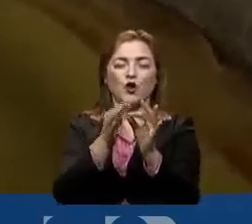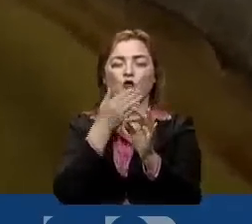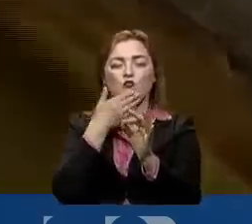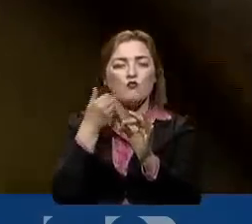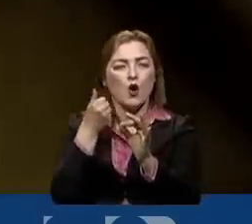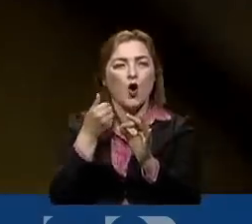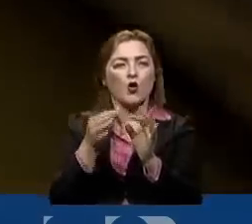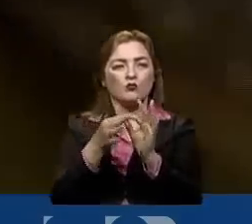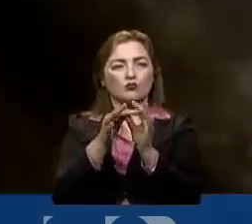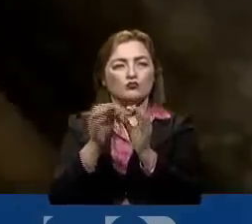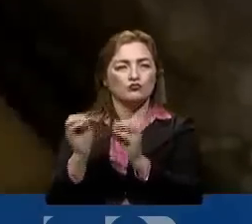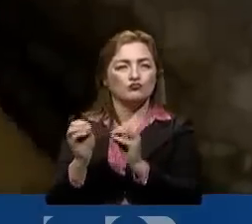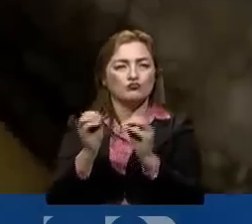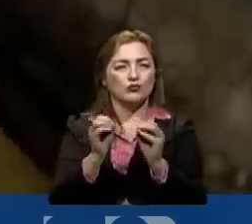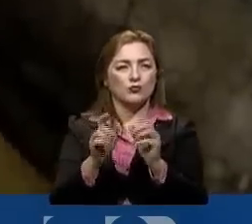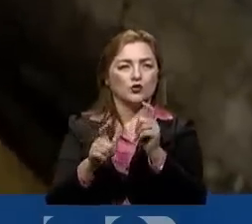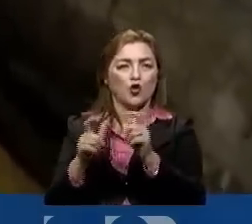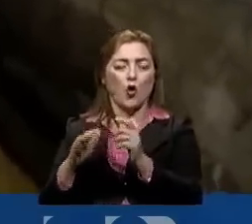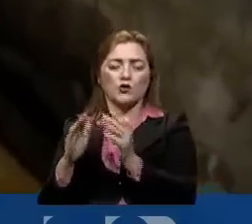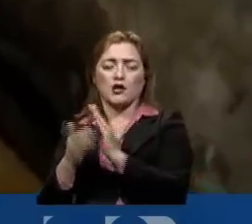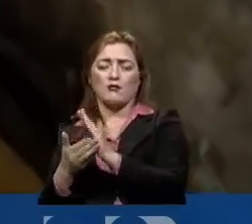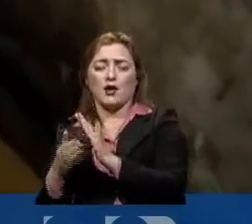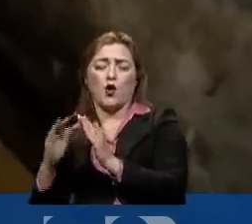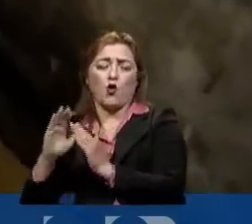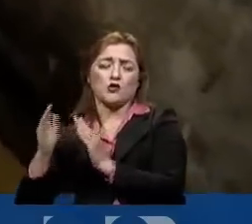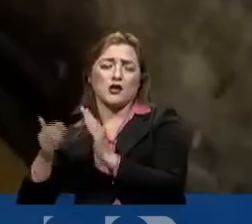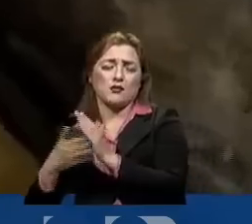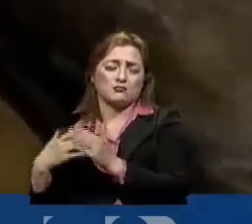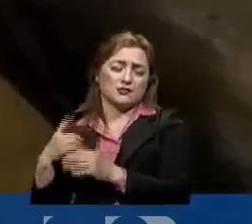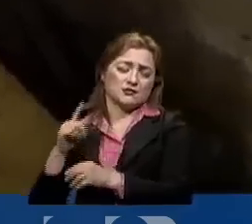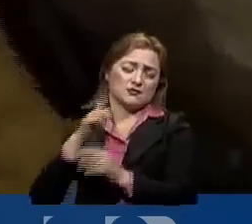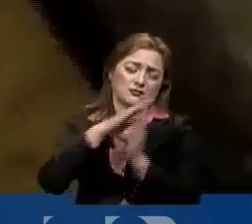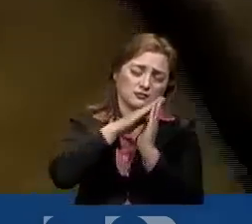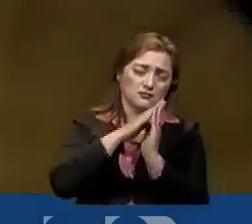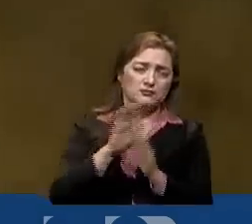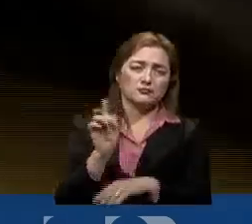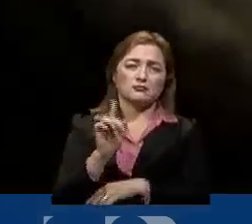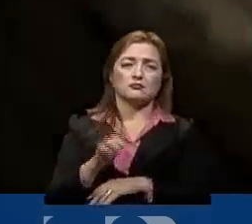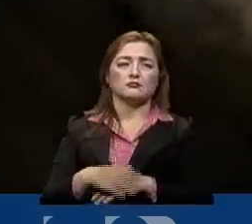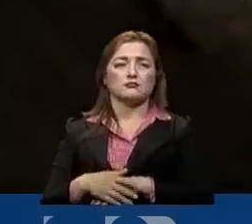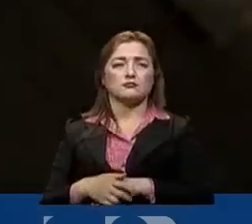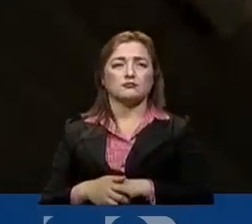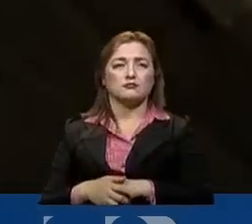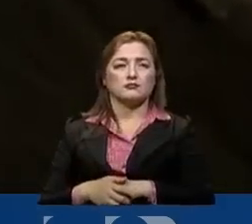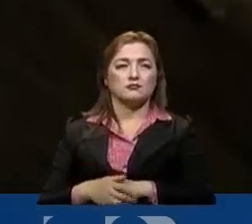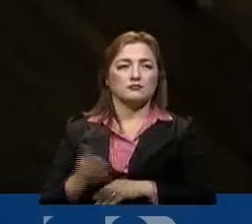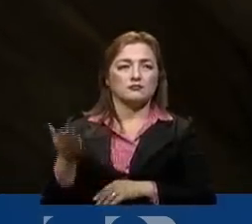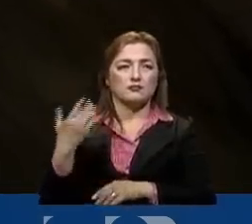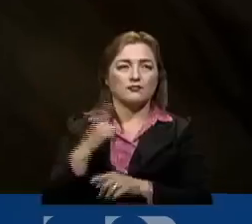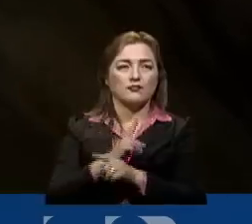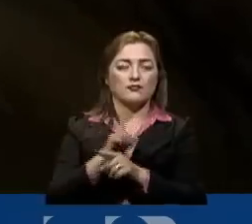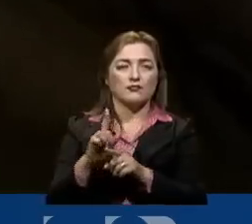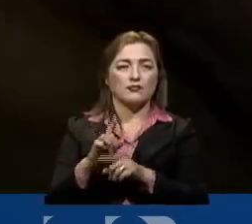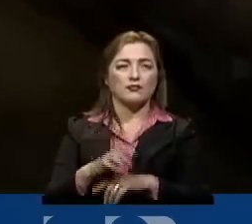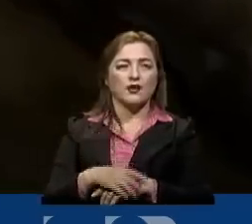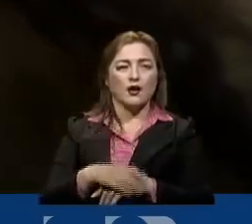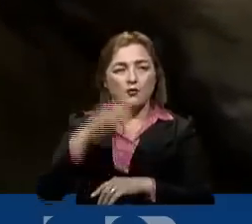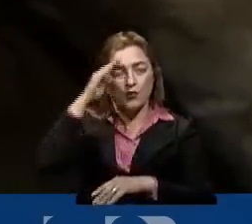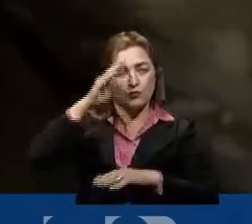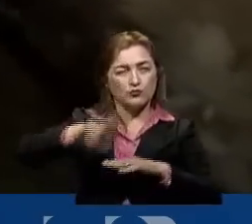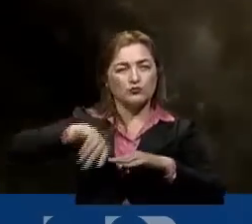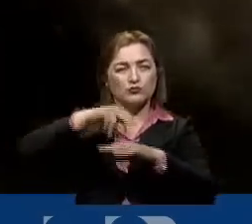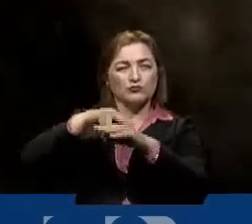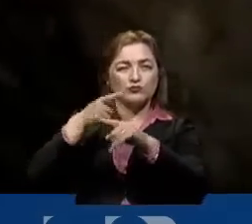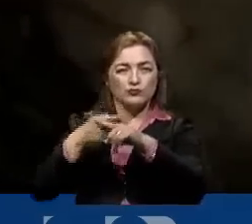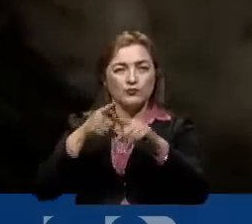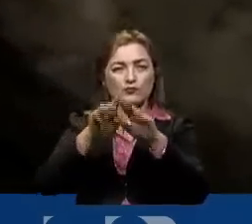estos espacios y que la gente no regrese. Claro que sí, como le menciono, la semana anterior en conjunto a la Policía Nacional y diferentes entes del municipio realizamos